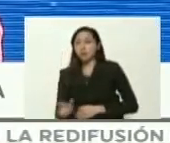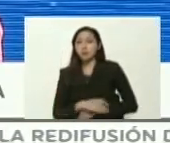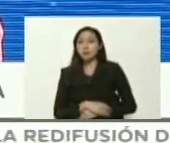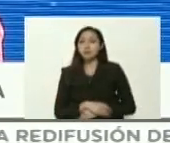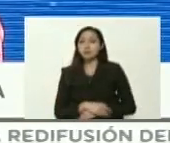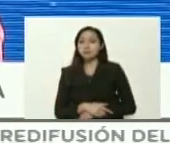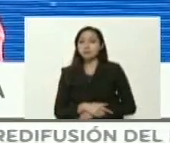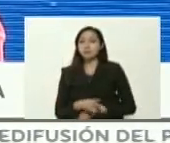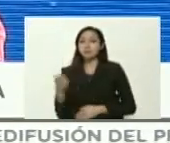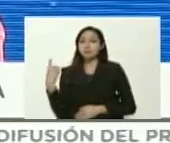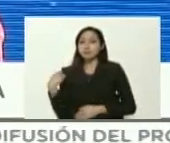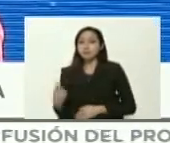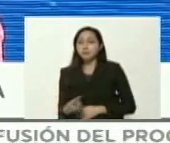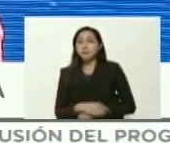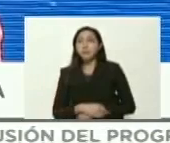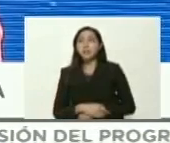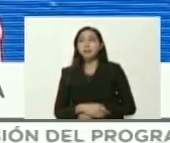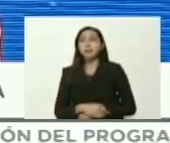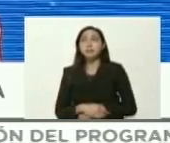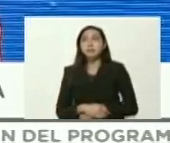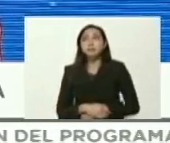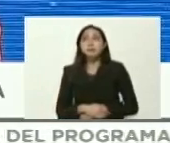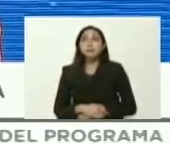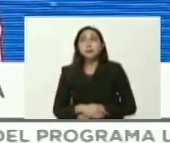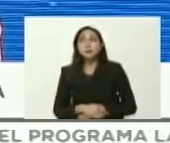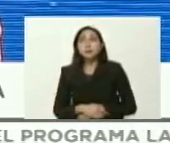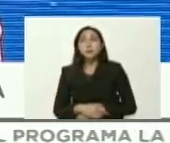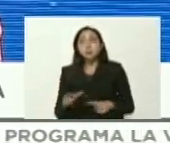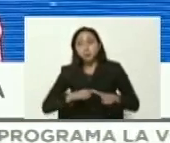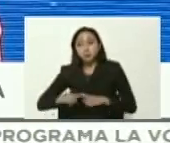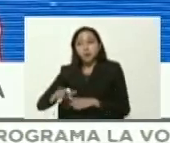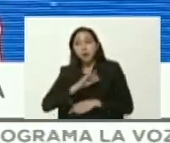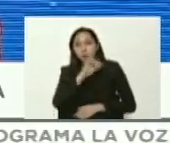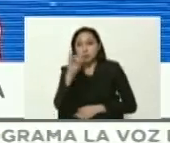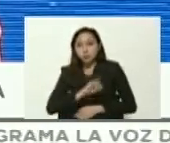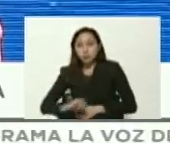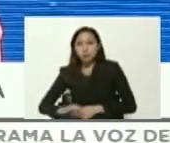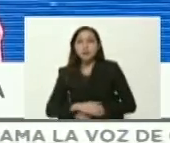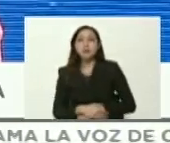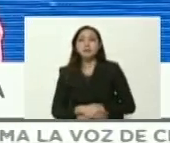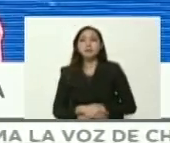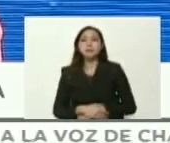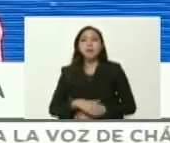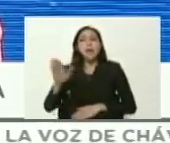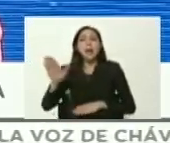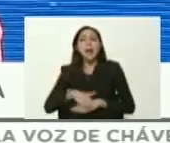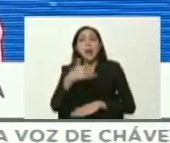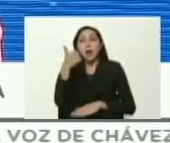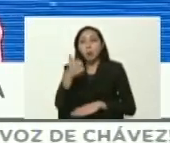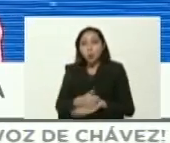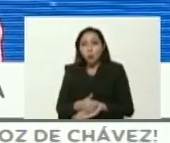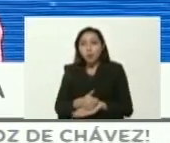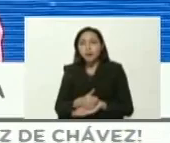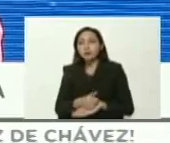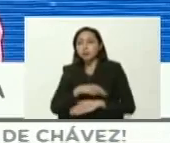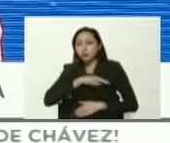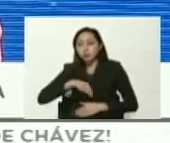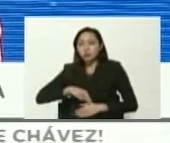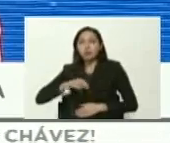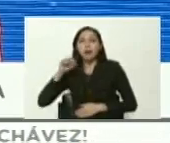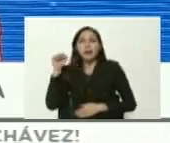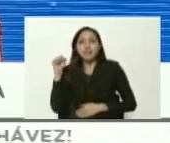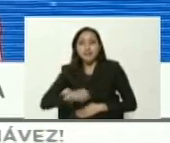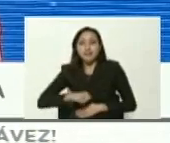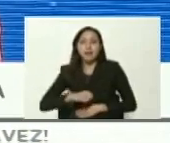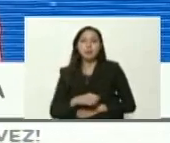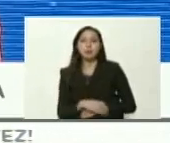La tiene un cumanés. Y la tiene un zuliano. La culpa la tiene, la aceptamos,